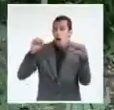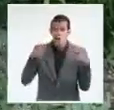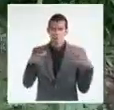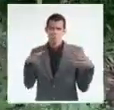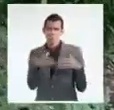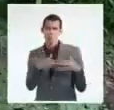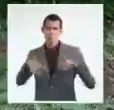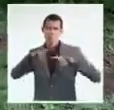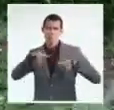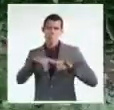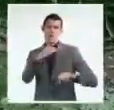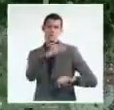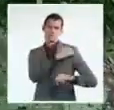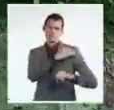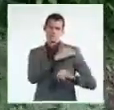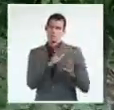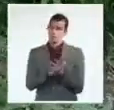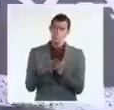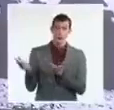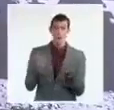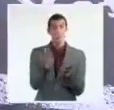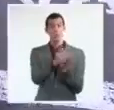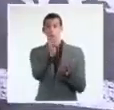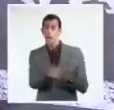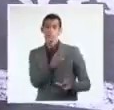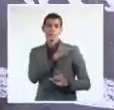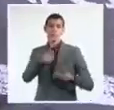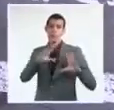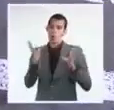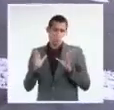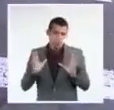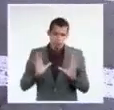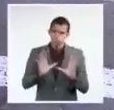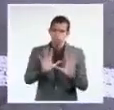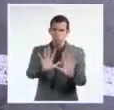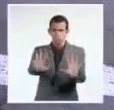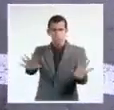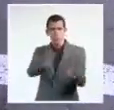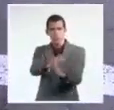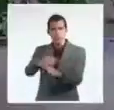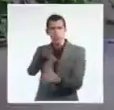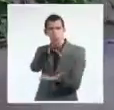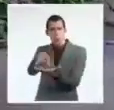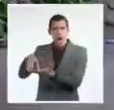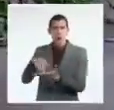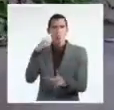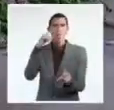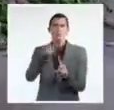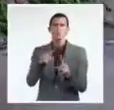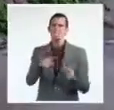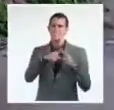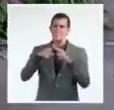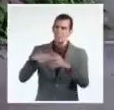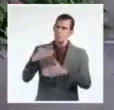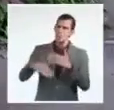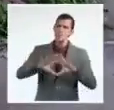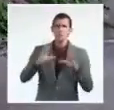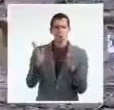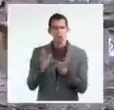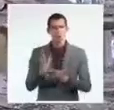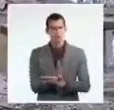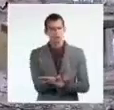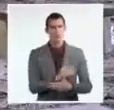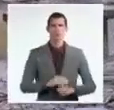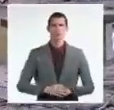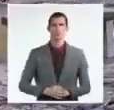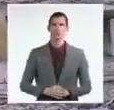del Minín participaron masivamente en la recuperación de sus instalaciones y áreas aledañas que fueron afectadas por el huracán, con el objetivo